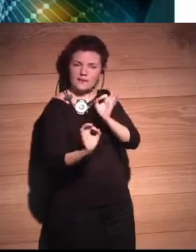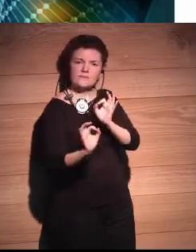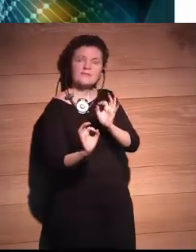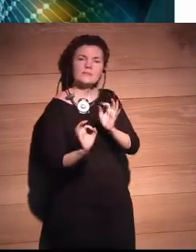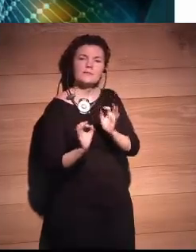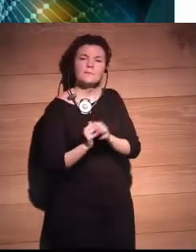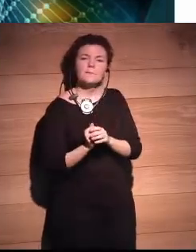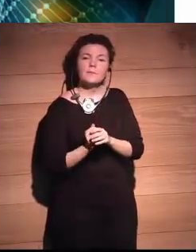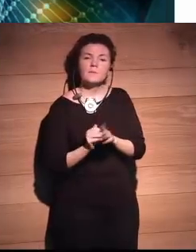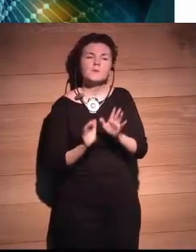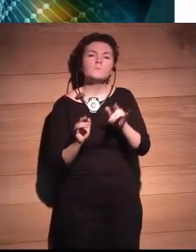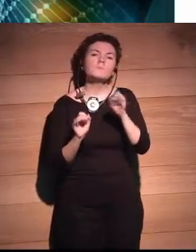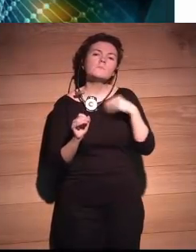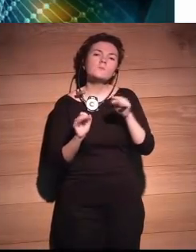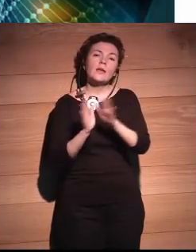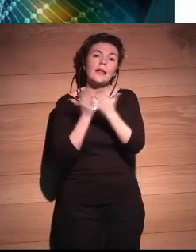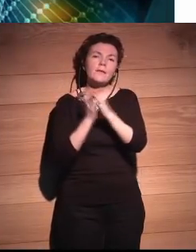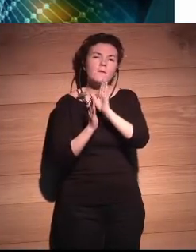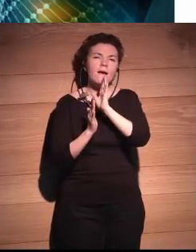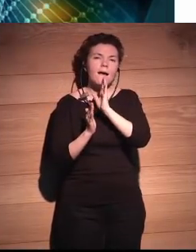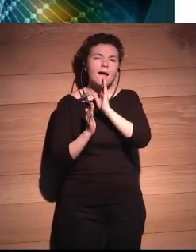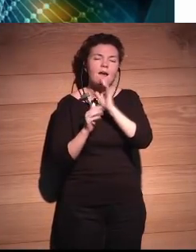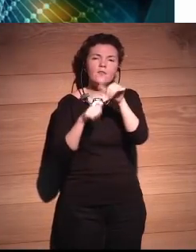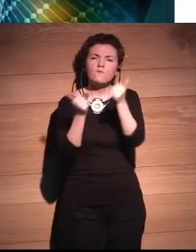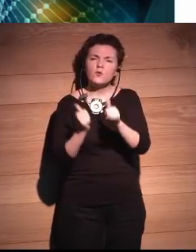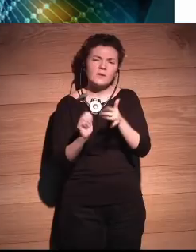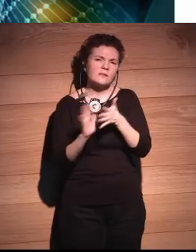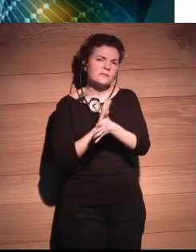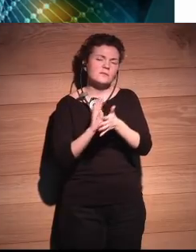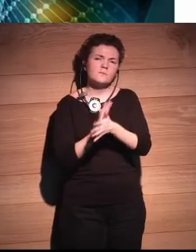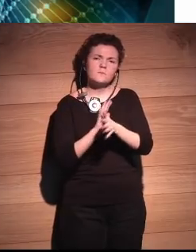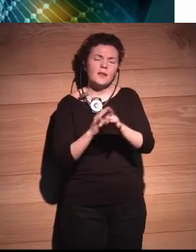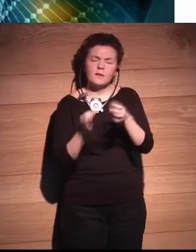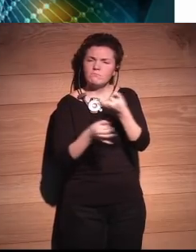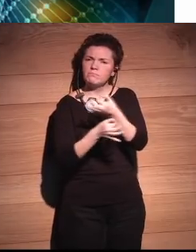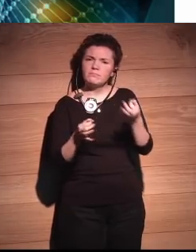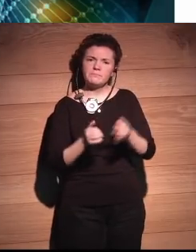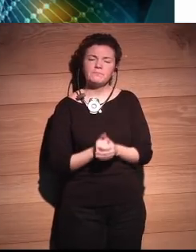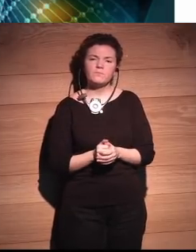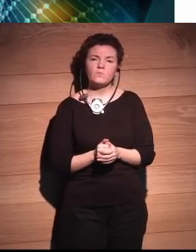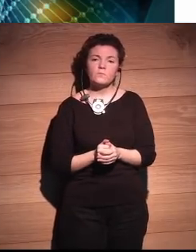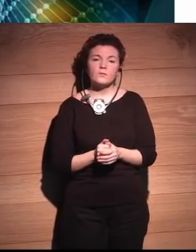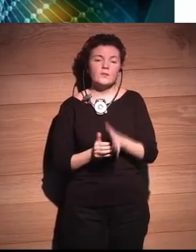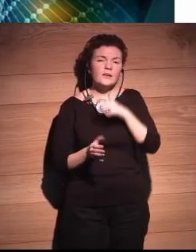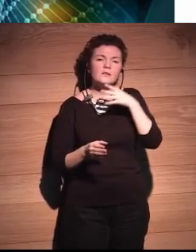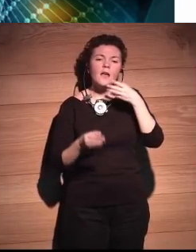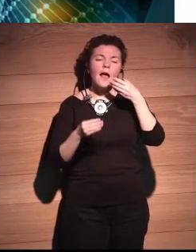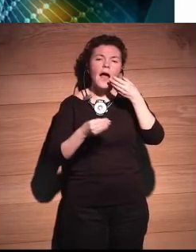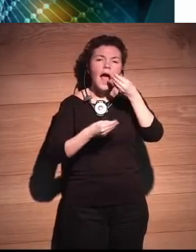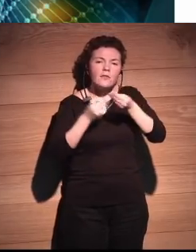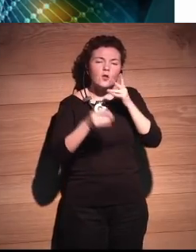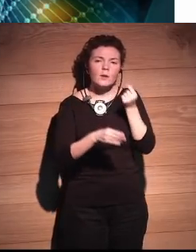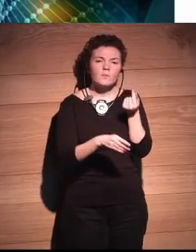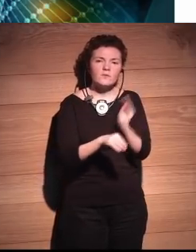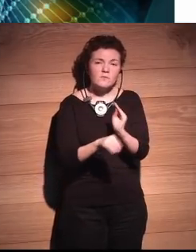en el libro, por ejemplo, que estábamos comentando antes, de forma muy precisa. Están haciéndose muchísimas inversiones, por